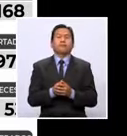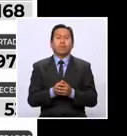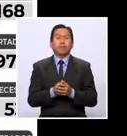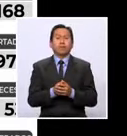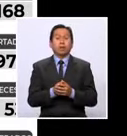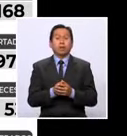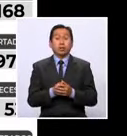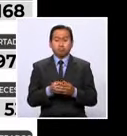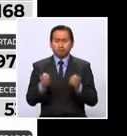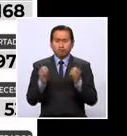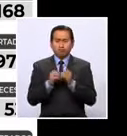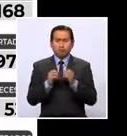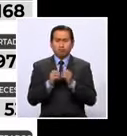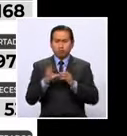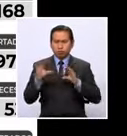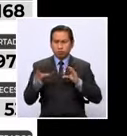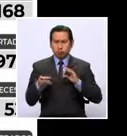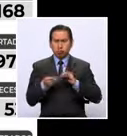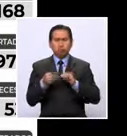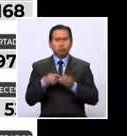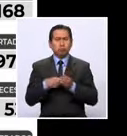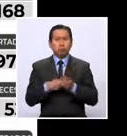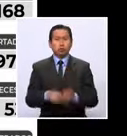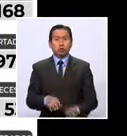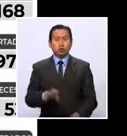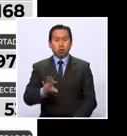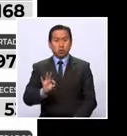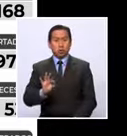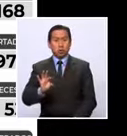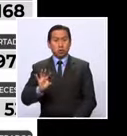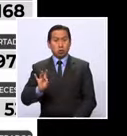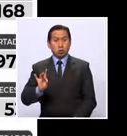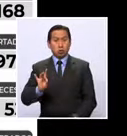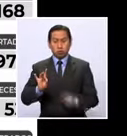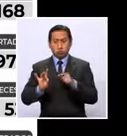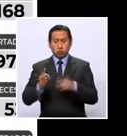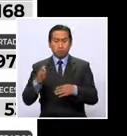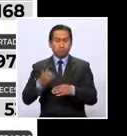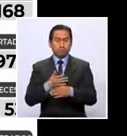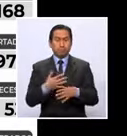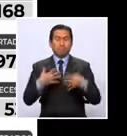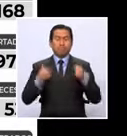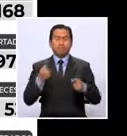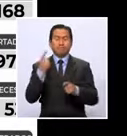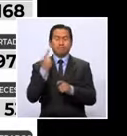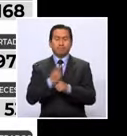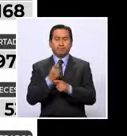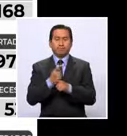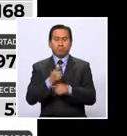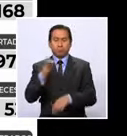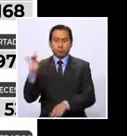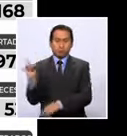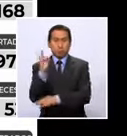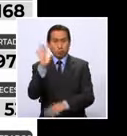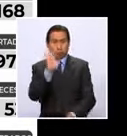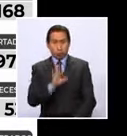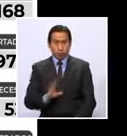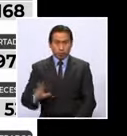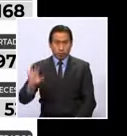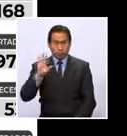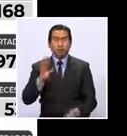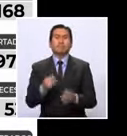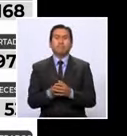contabilizamos en total 98 pacientes recuperados a nivel nacional